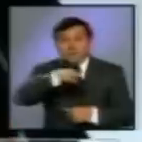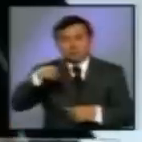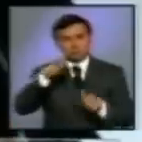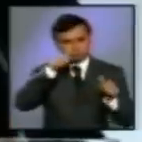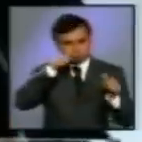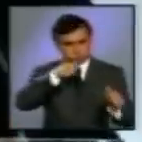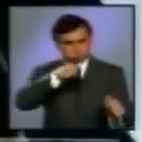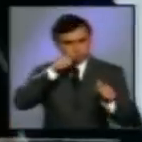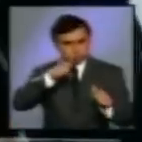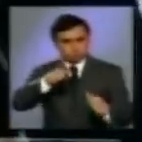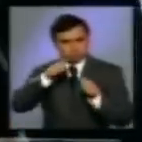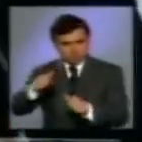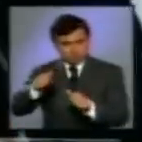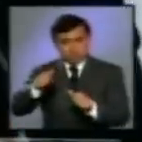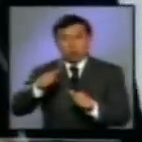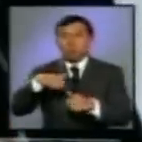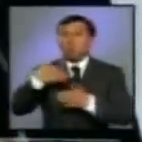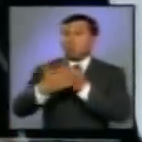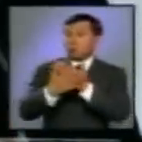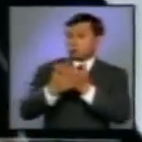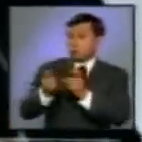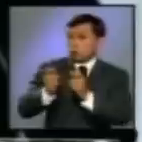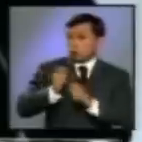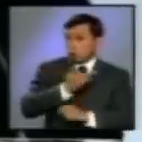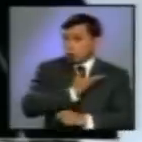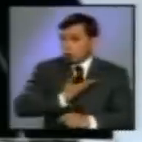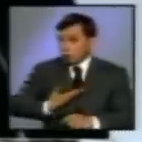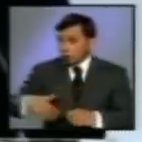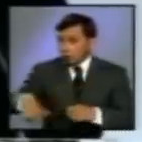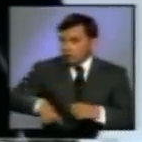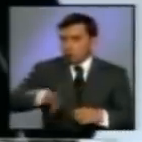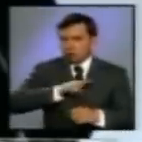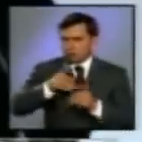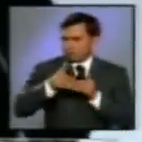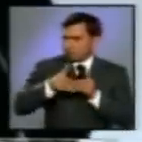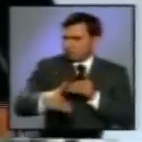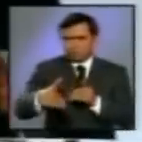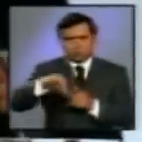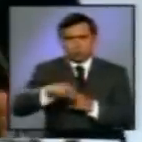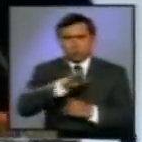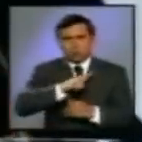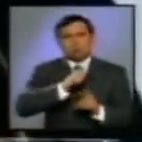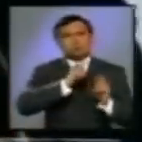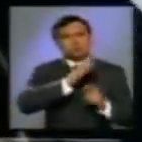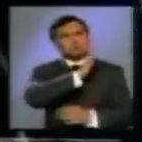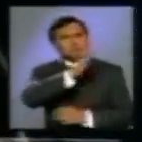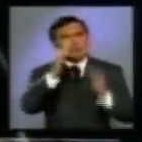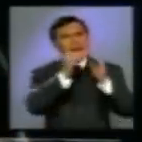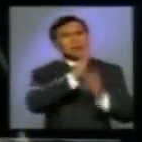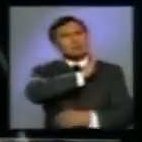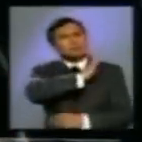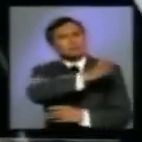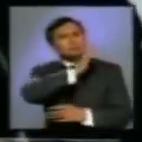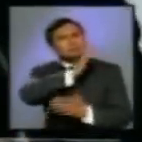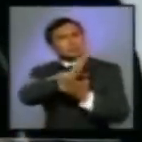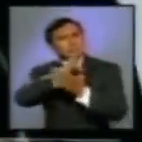días del gobierno, vamos a ir casa por casa incorporando a los jóvenes al trabajo, al estudio. Si no vamos nosotros por los jóvenes,